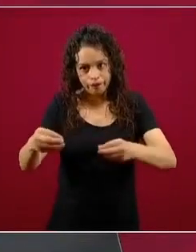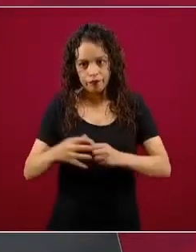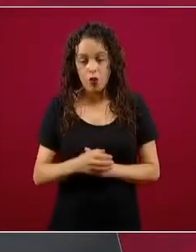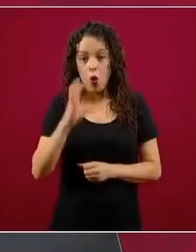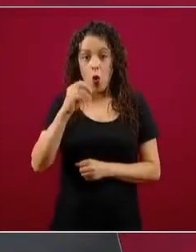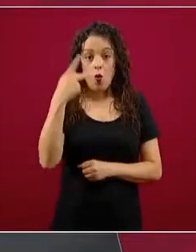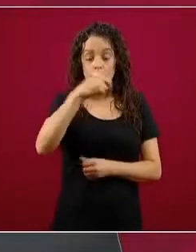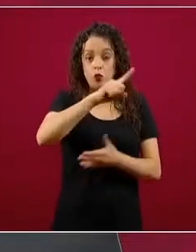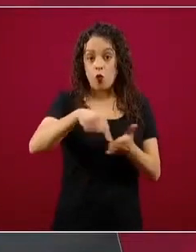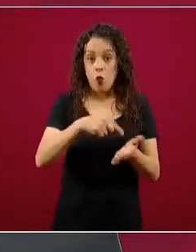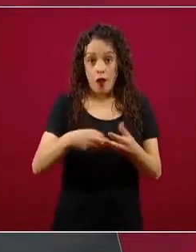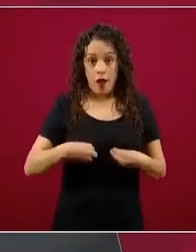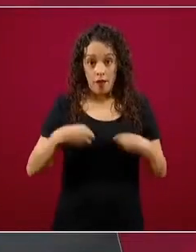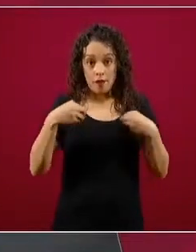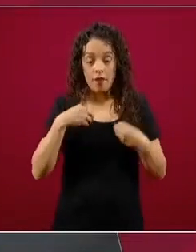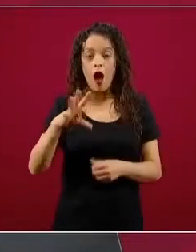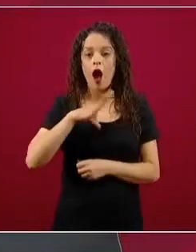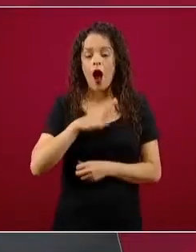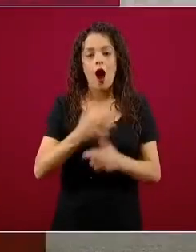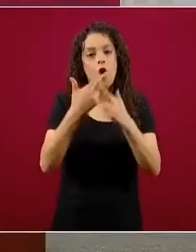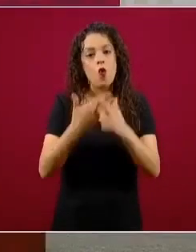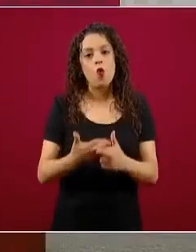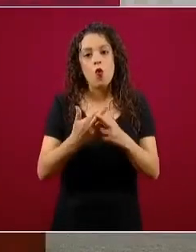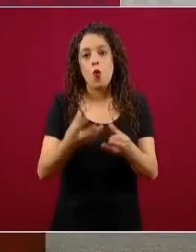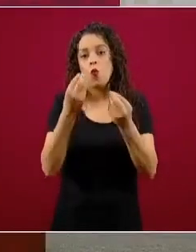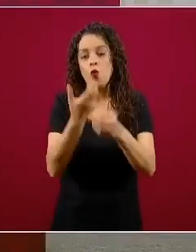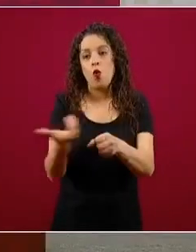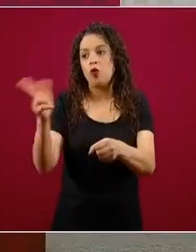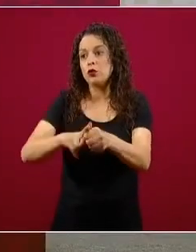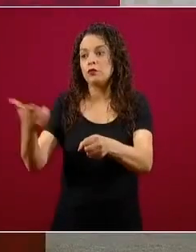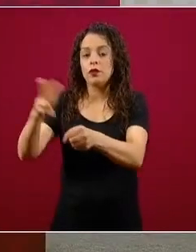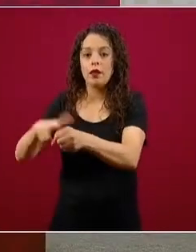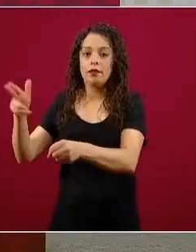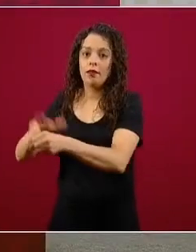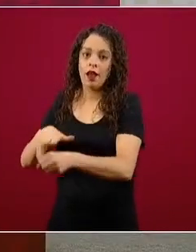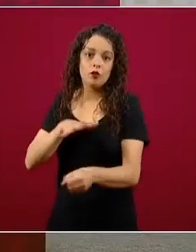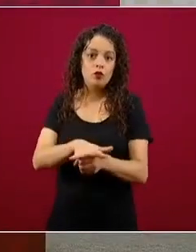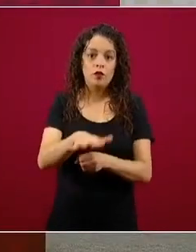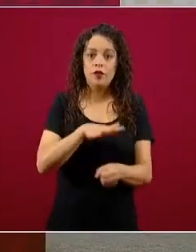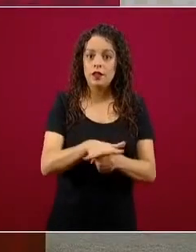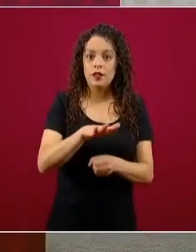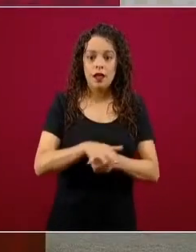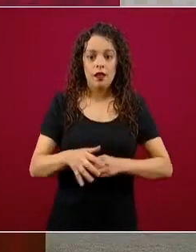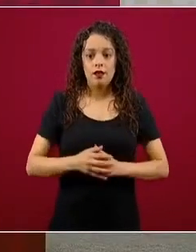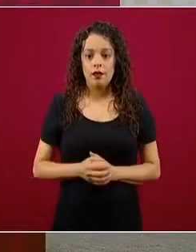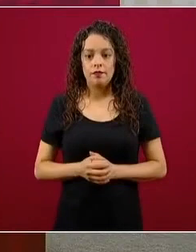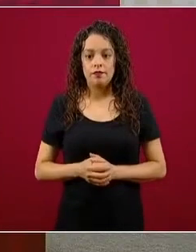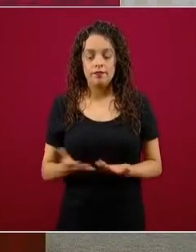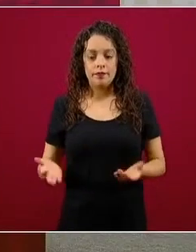vive. Posteriormente vendrá el color amarillo, que no menciono por hoy, y el verde,